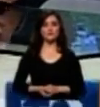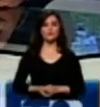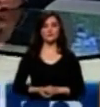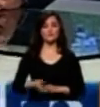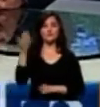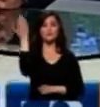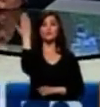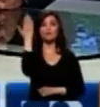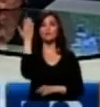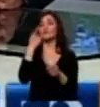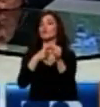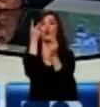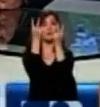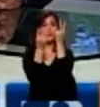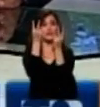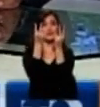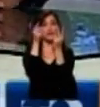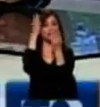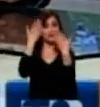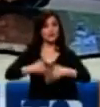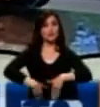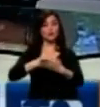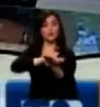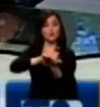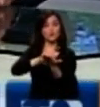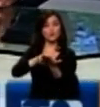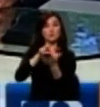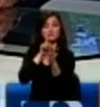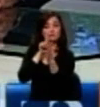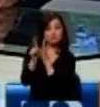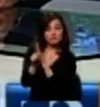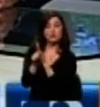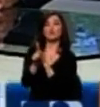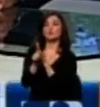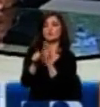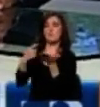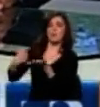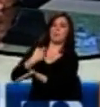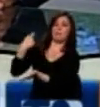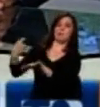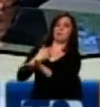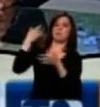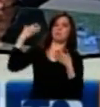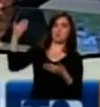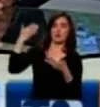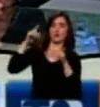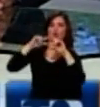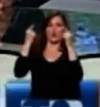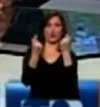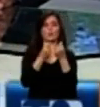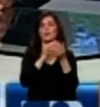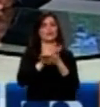el alcalde de Quito terminó su visita a Washington con reuniones en las cuales dijo haber denunciado una persecución política por parte del